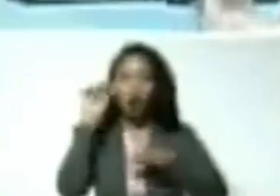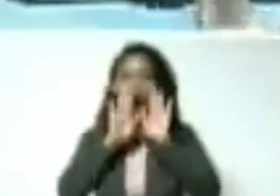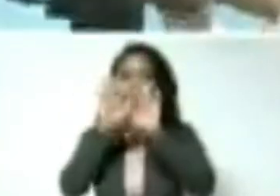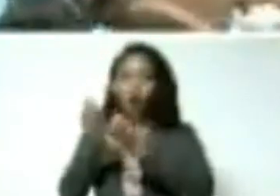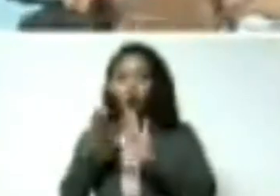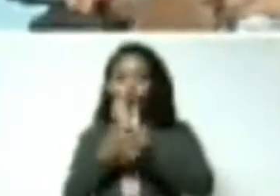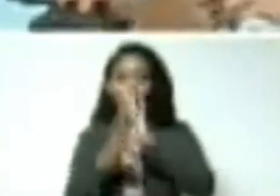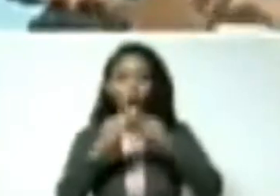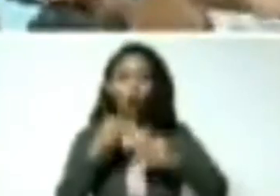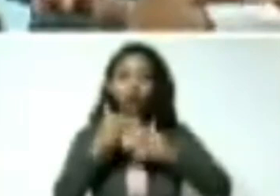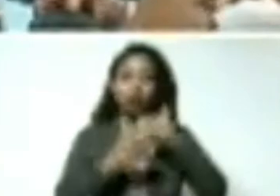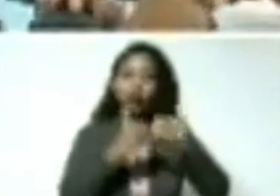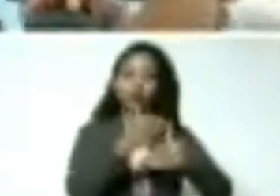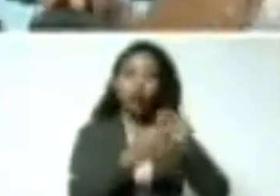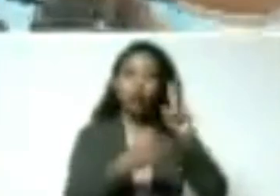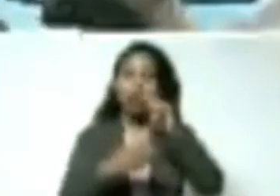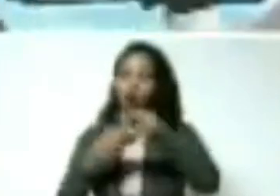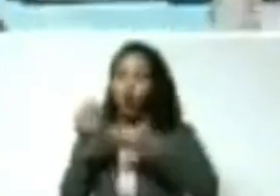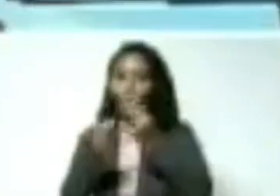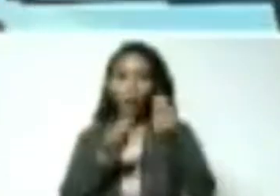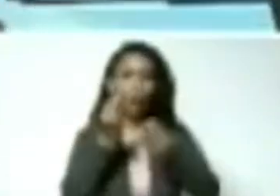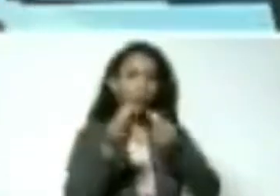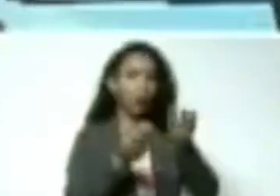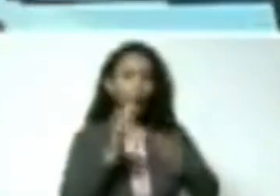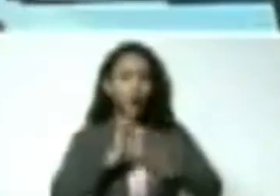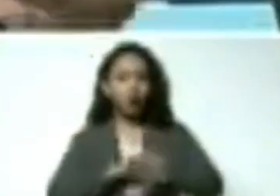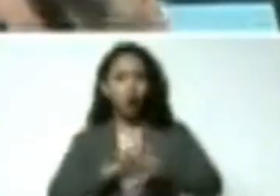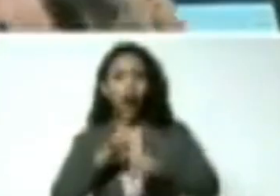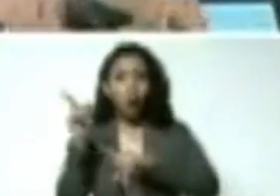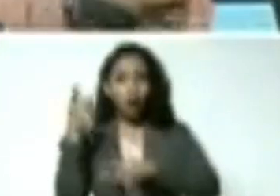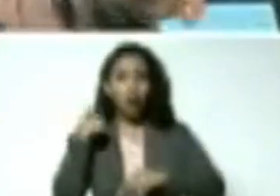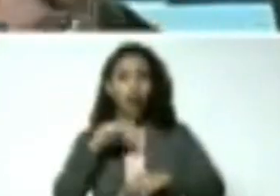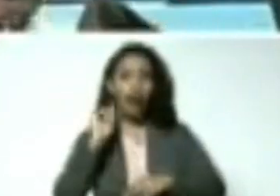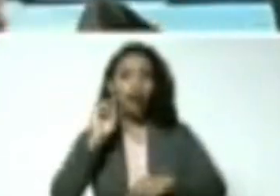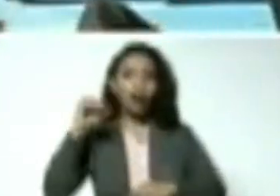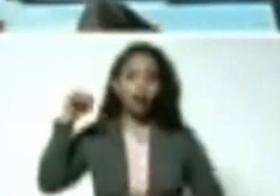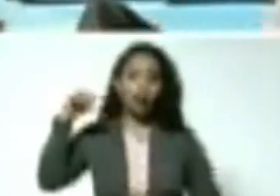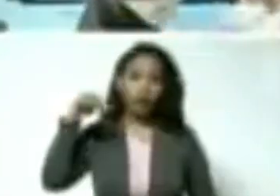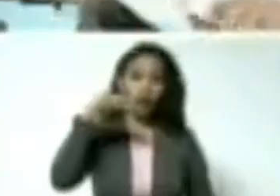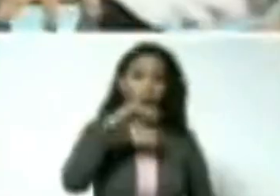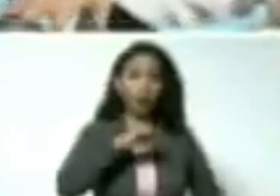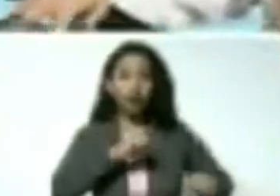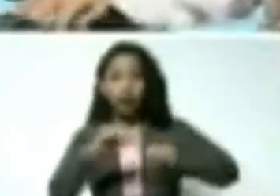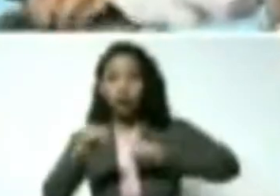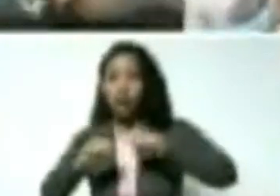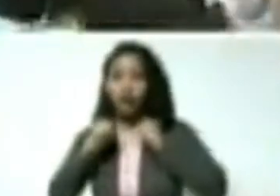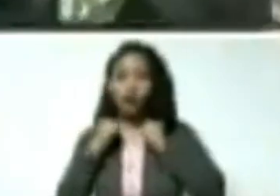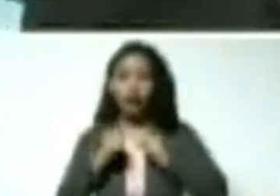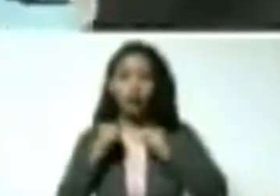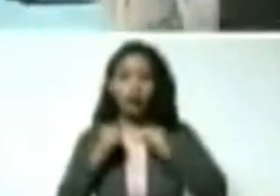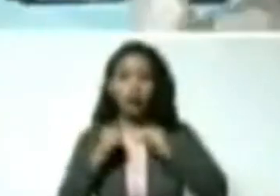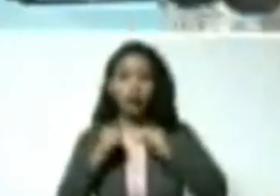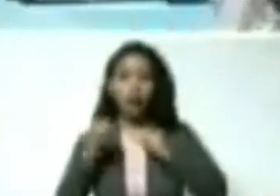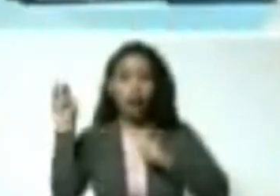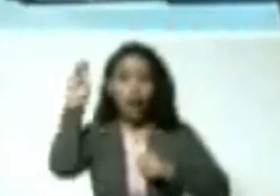de todo. Ver, porque ellos tienen que caminar y moverse duro. Y a